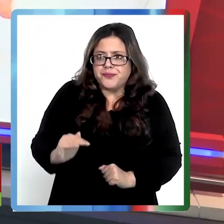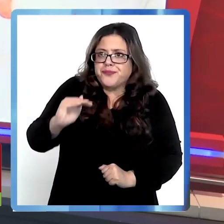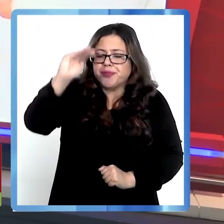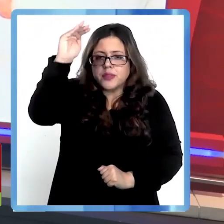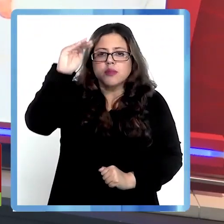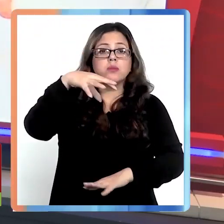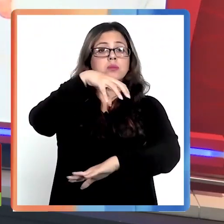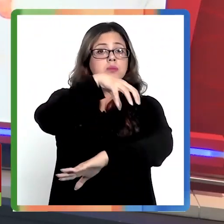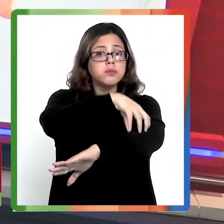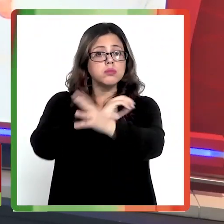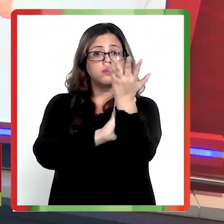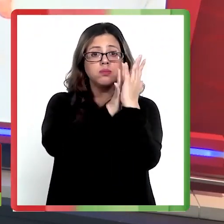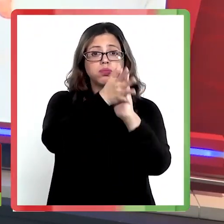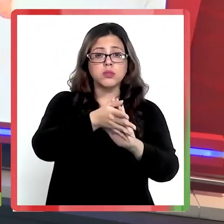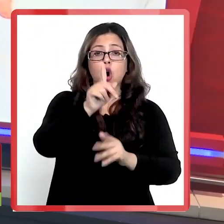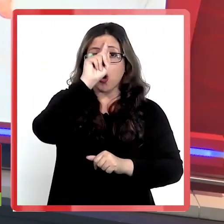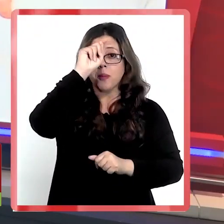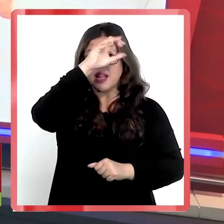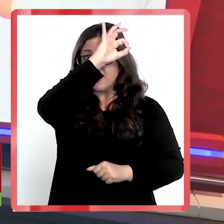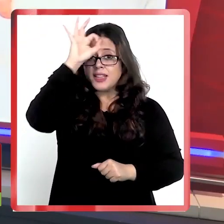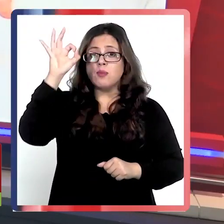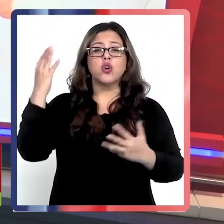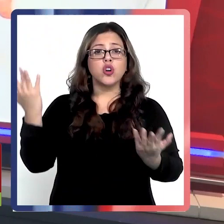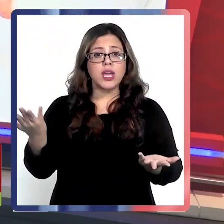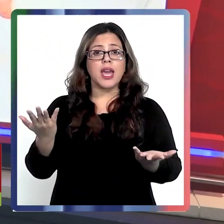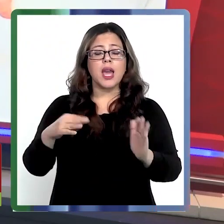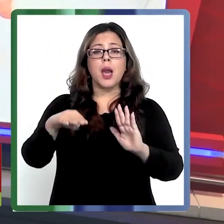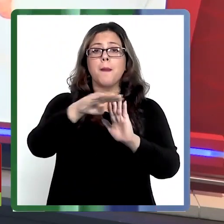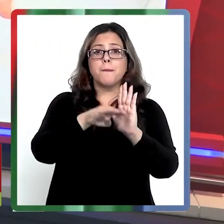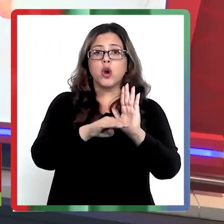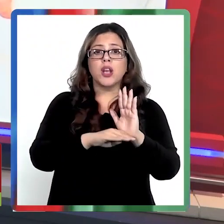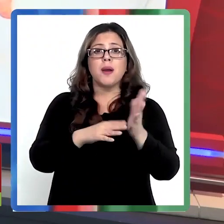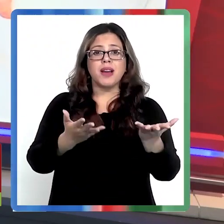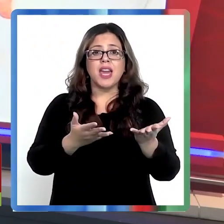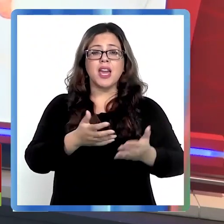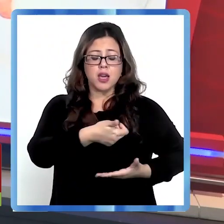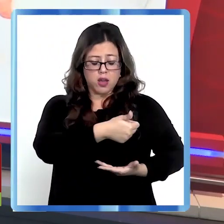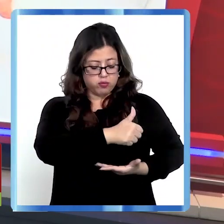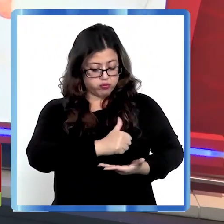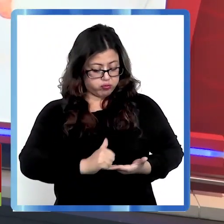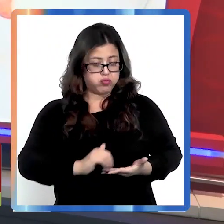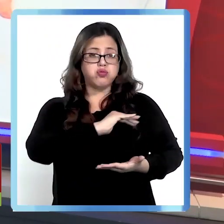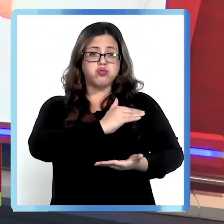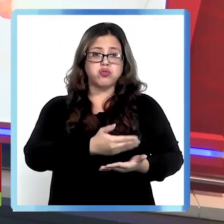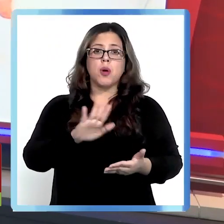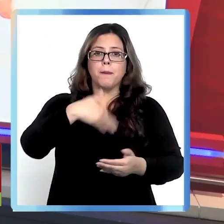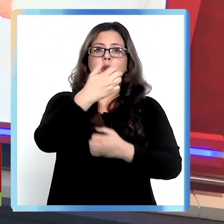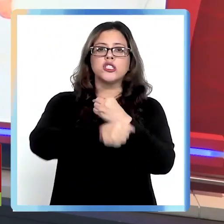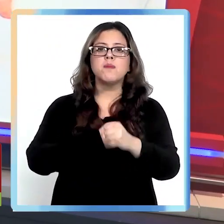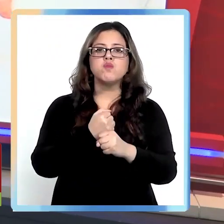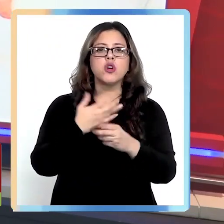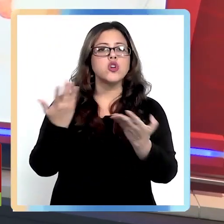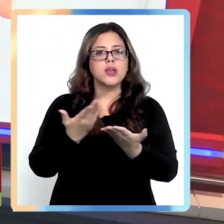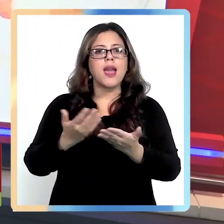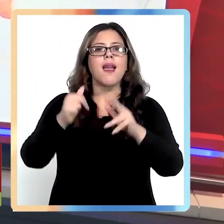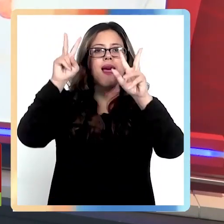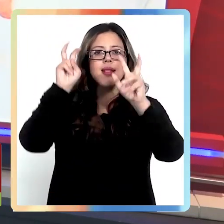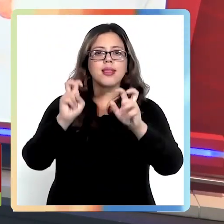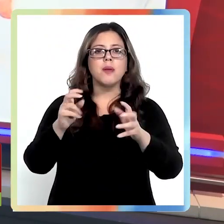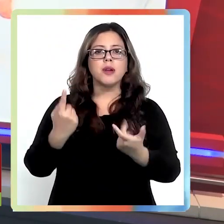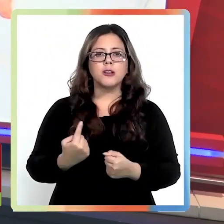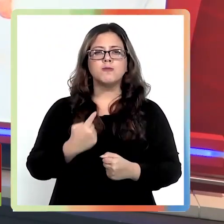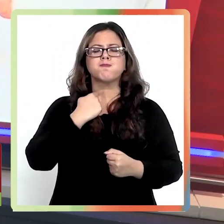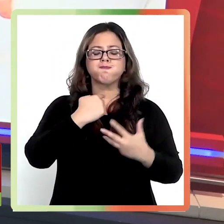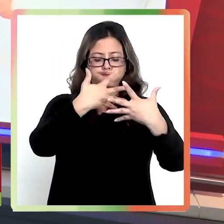vida. En la región de la Araucanía, el Hospital de Temuco anunció que va a implementar un programa de reconstrucción mamaria a partir del próximo año para abordar